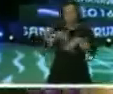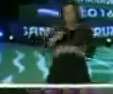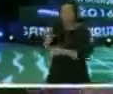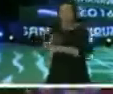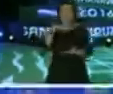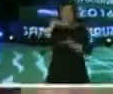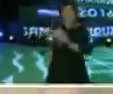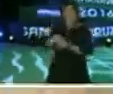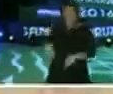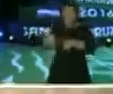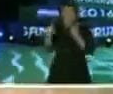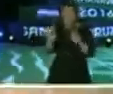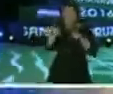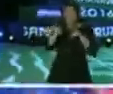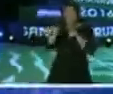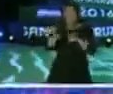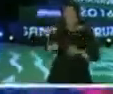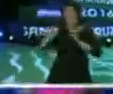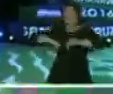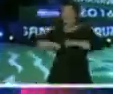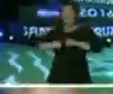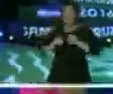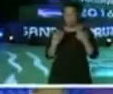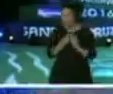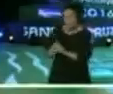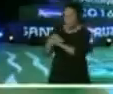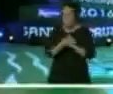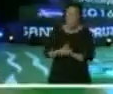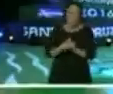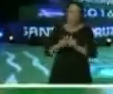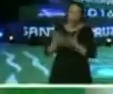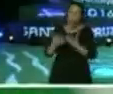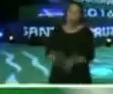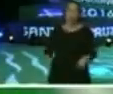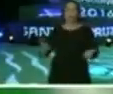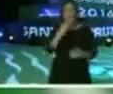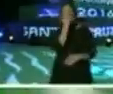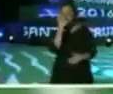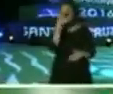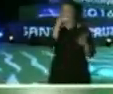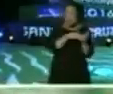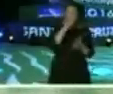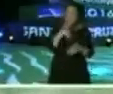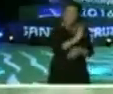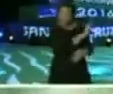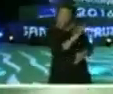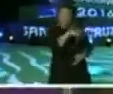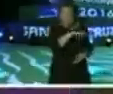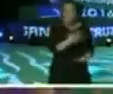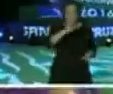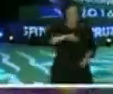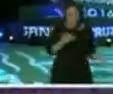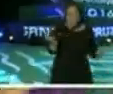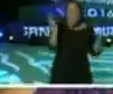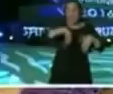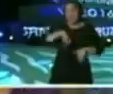para mayores no cabe ni un alma, tremendo cojones. 50.000 euros no tienen conciencia, los